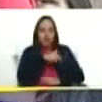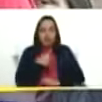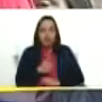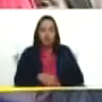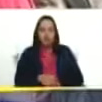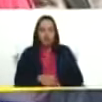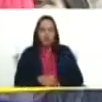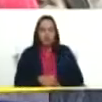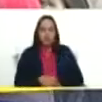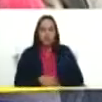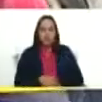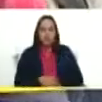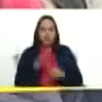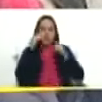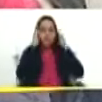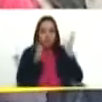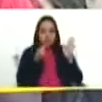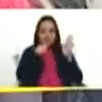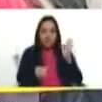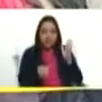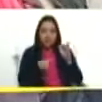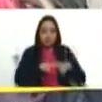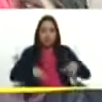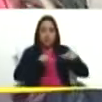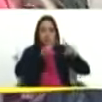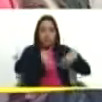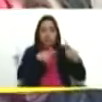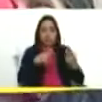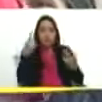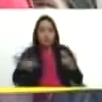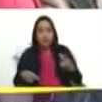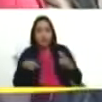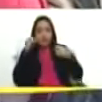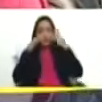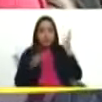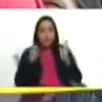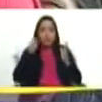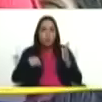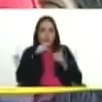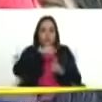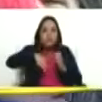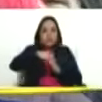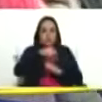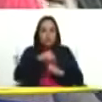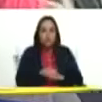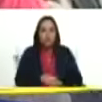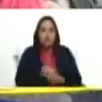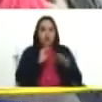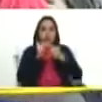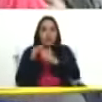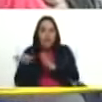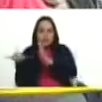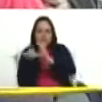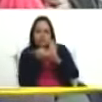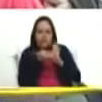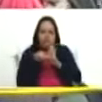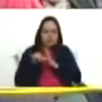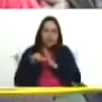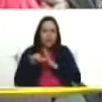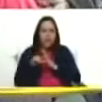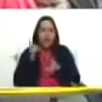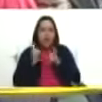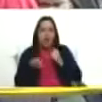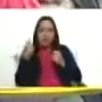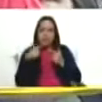solo atendimos el Fabricio Ojeda, sino que también pudimos atender el Punto y Círculo, unas comunidades que teníamos aledaño y algunas cositas que pudimos